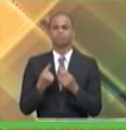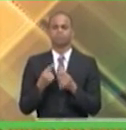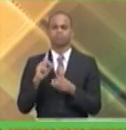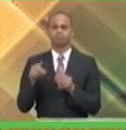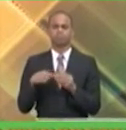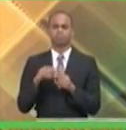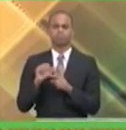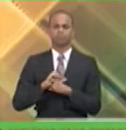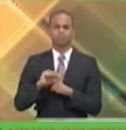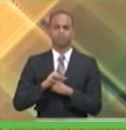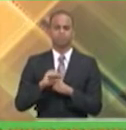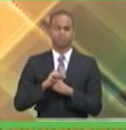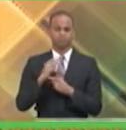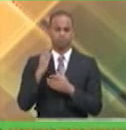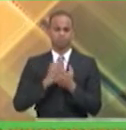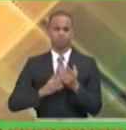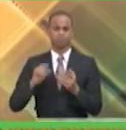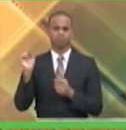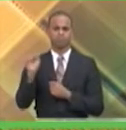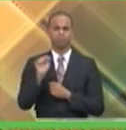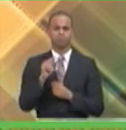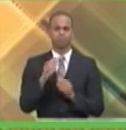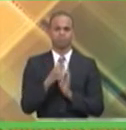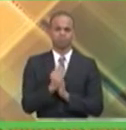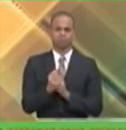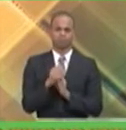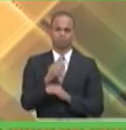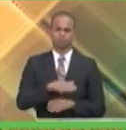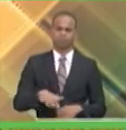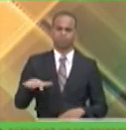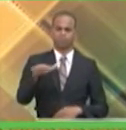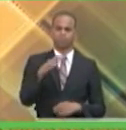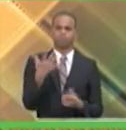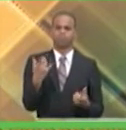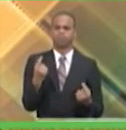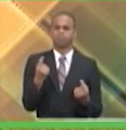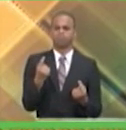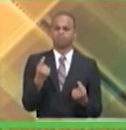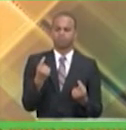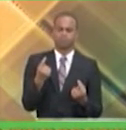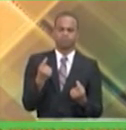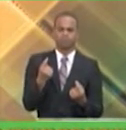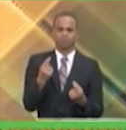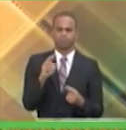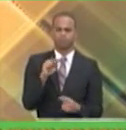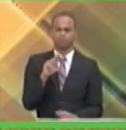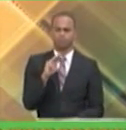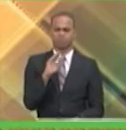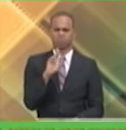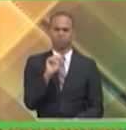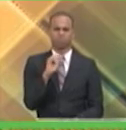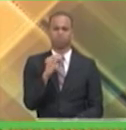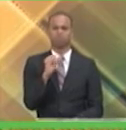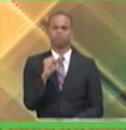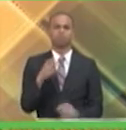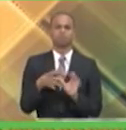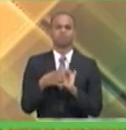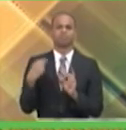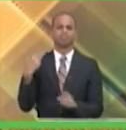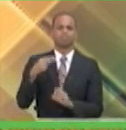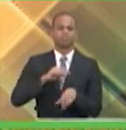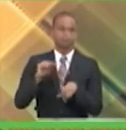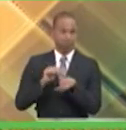de capacitación, algunos guías de los museos. Entre esos museos estuvieron el Museo de Historia